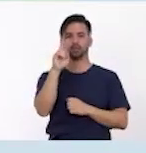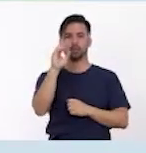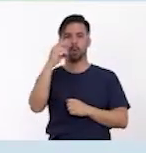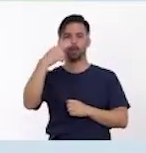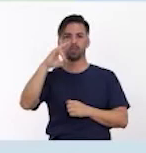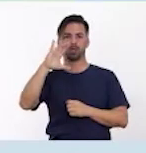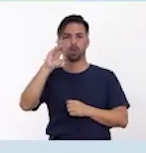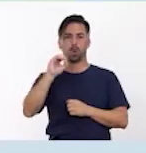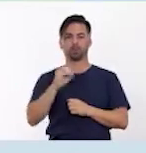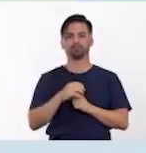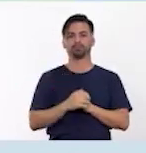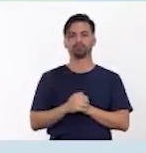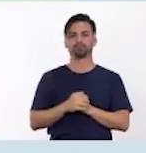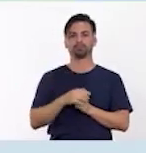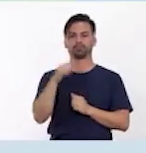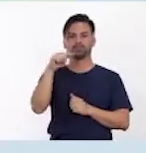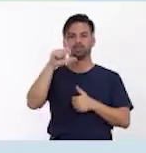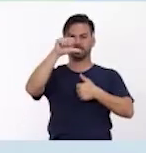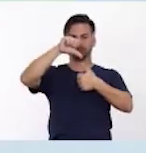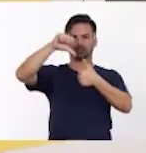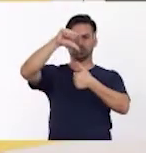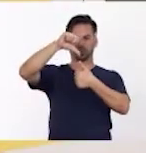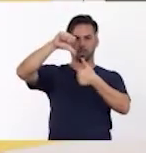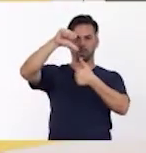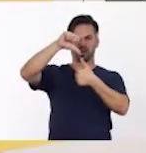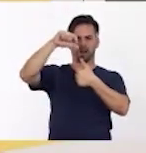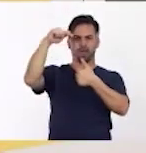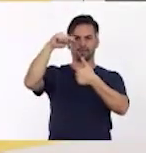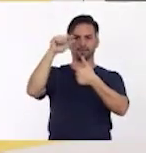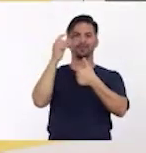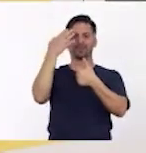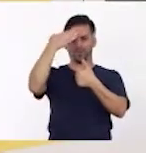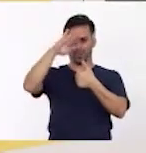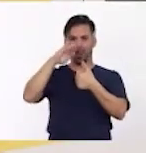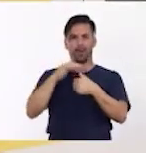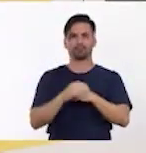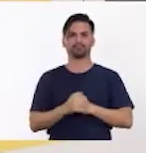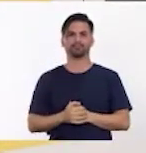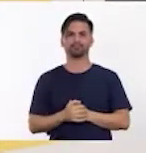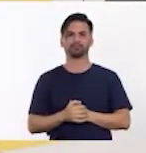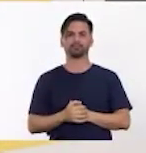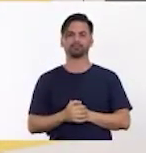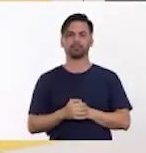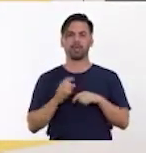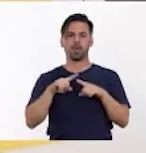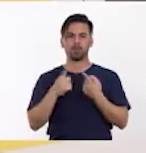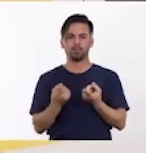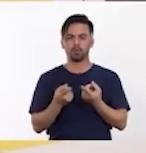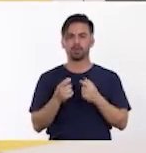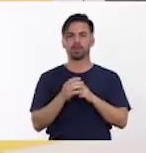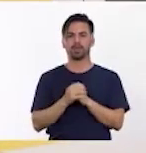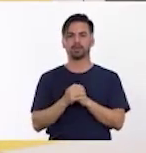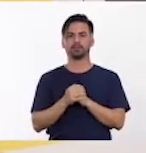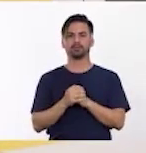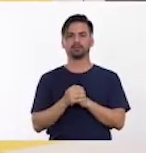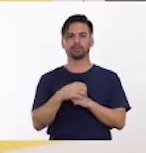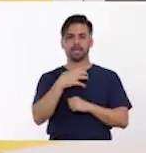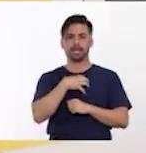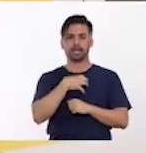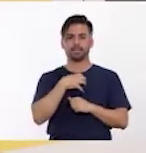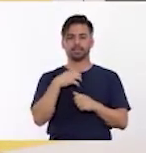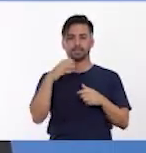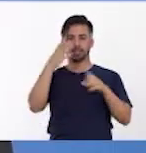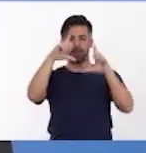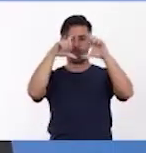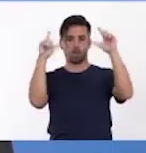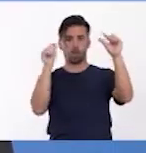referencia fundamentalmente. Es tropical en primer lugar porque sencillamente por ella pasa el trópico de Cáncer. Y a partir de